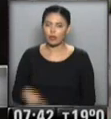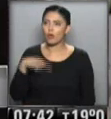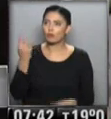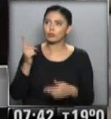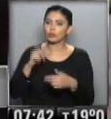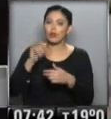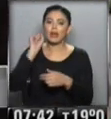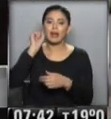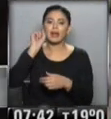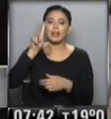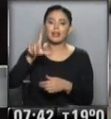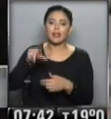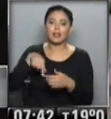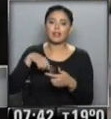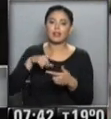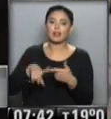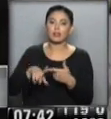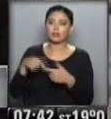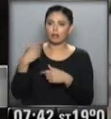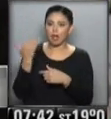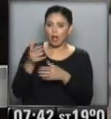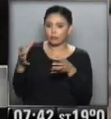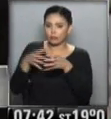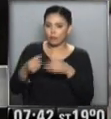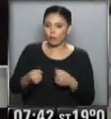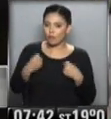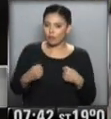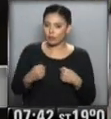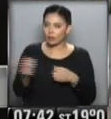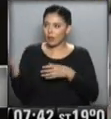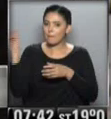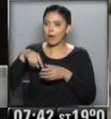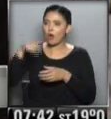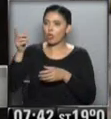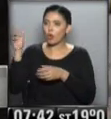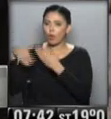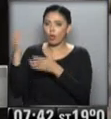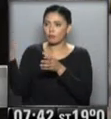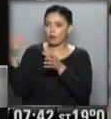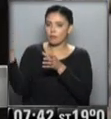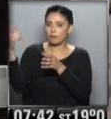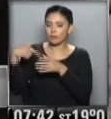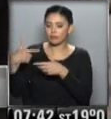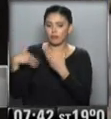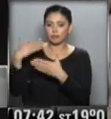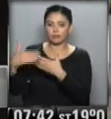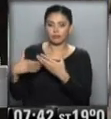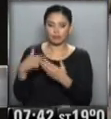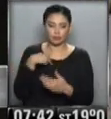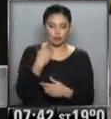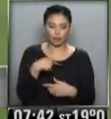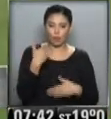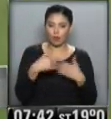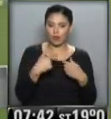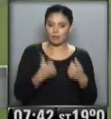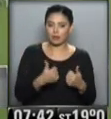a Gil, entonces un equipo que ya era fuerte y que se reforzó, entonces tener una actuación correcta como la que hemos tenido hoy